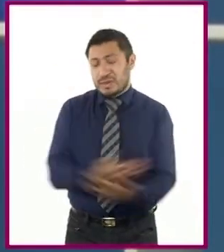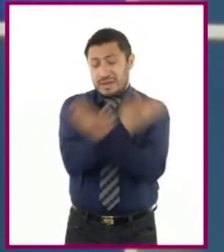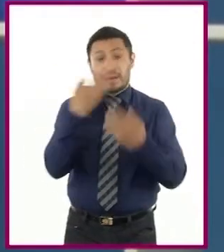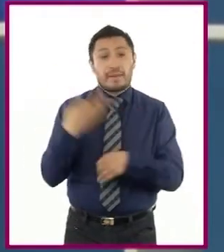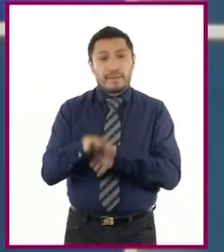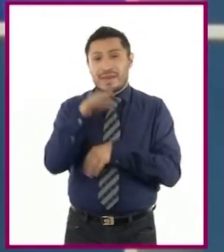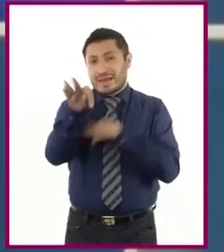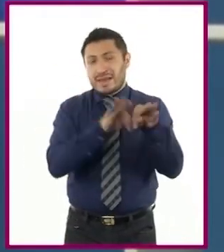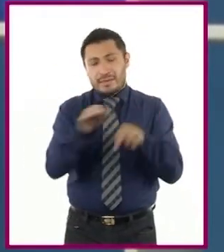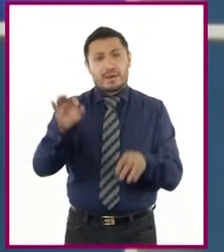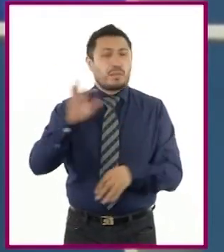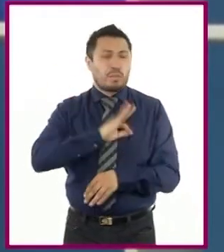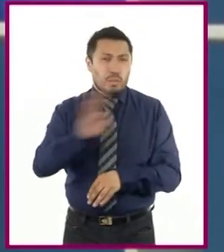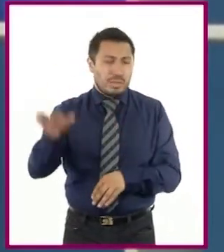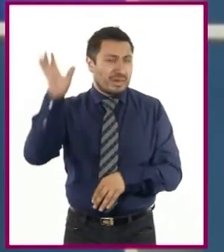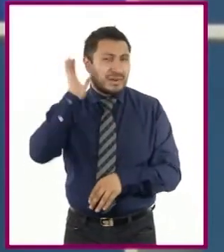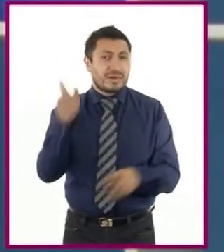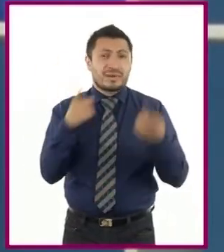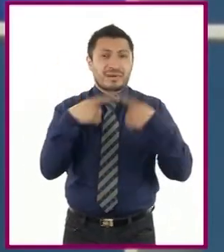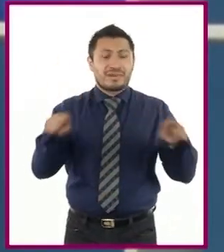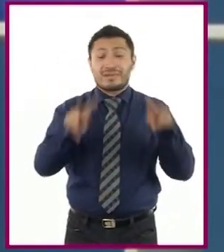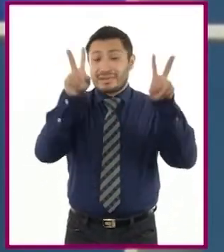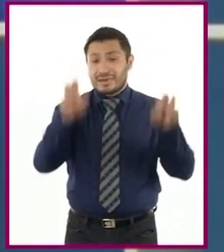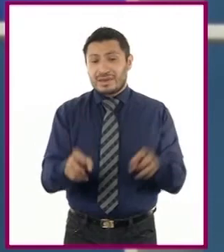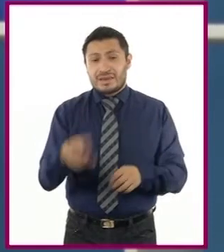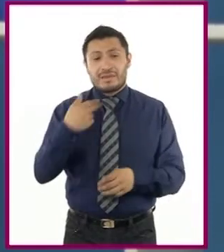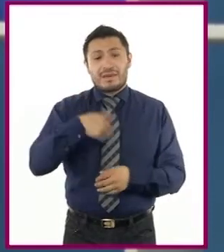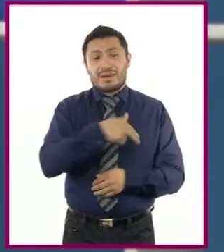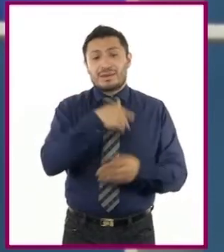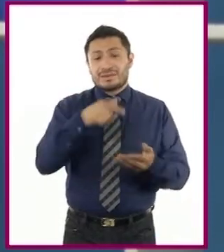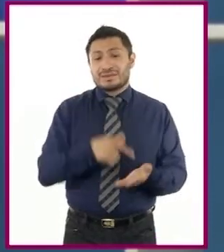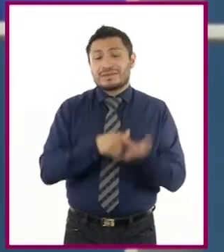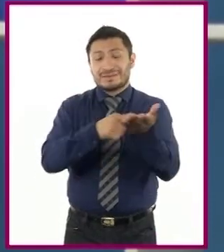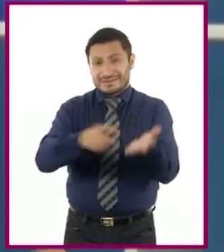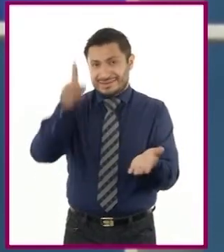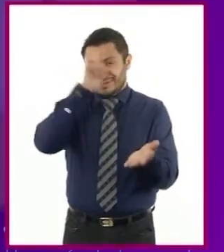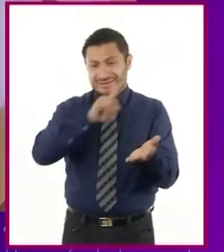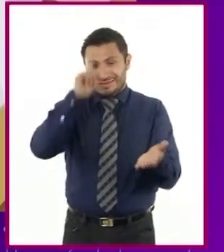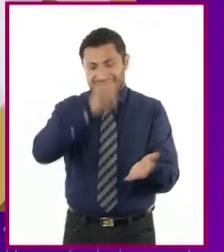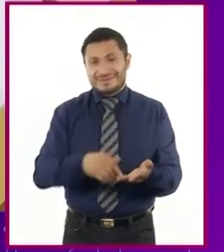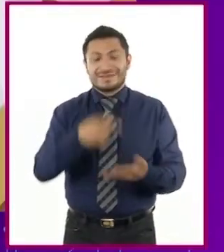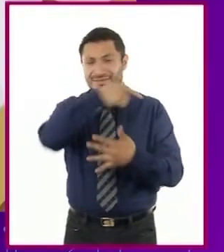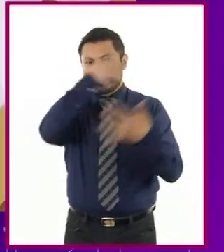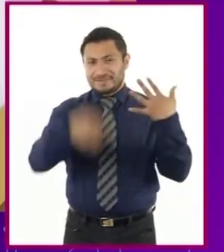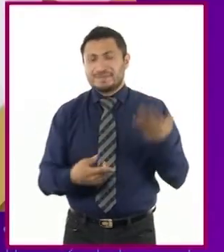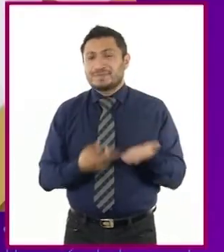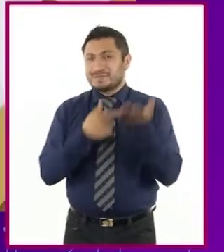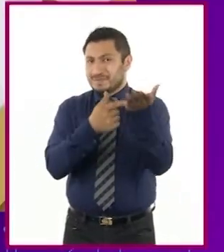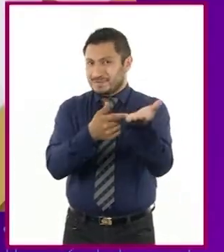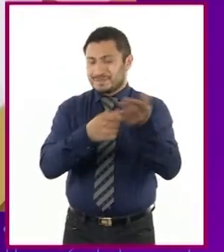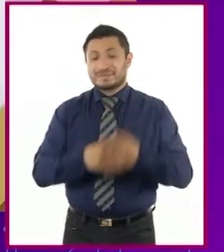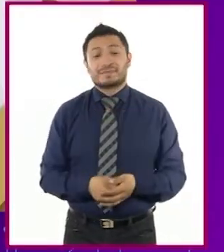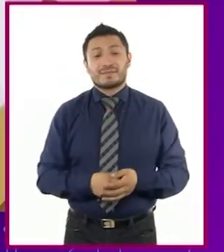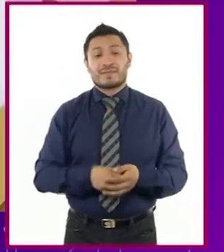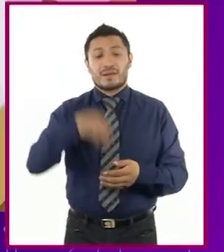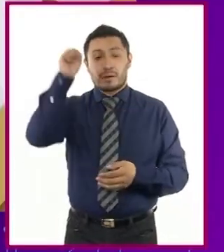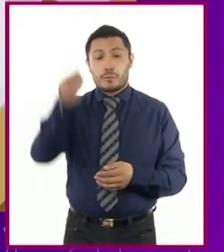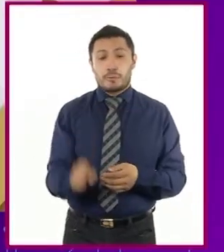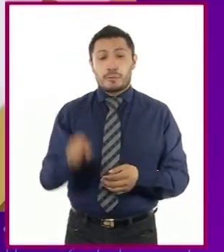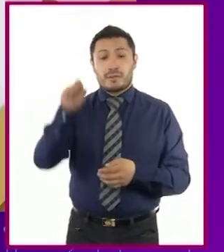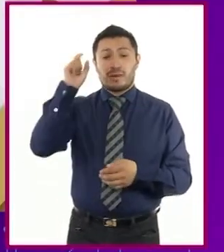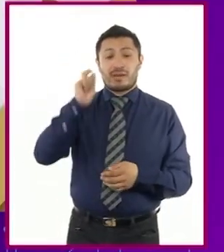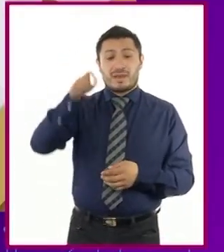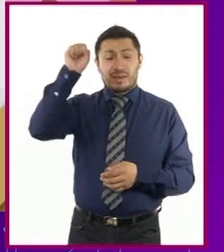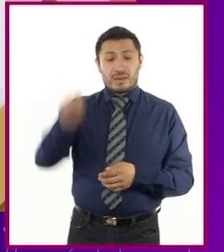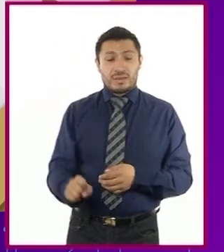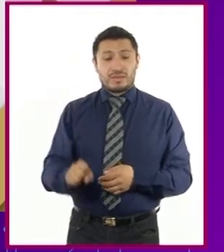pueden escuchar algunas canciones sobre el tema. Nosotros les podemos recomendar las siguientes canciones. Sur del Sur, de La